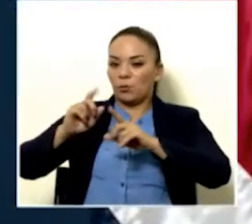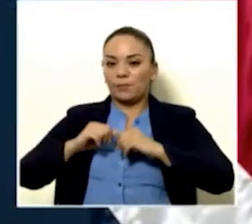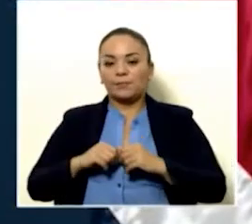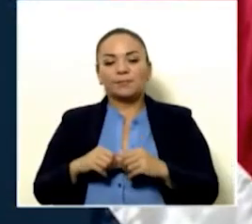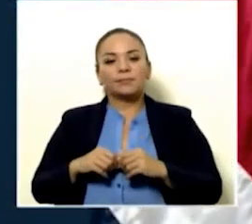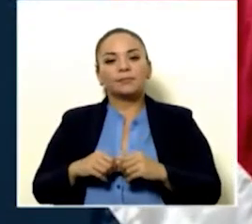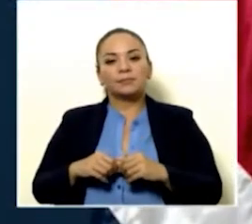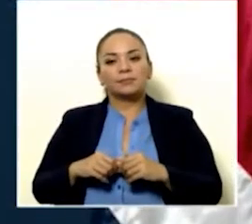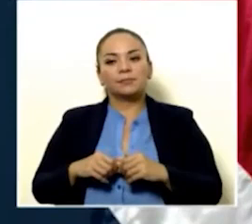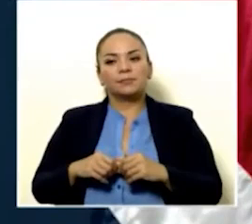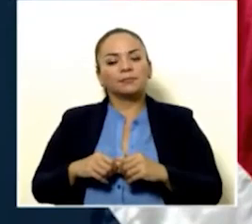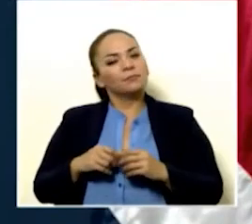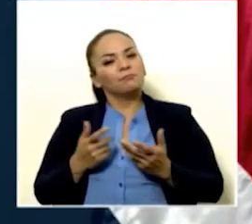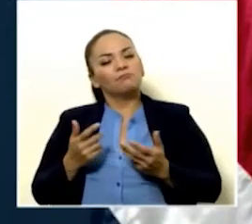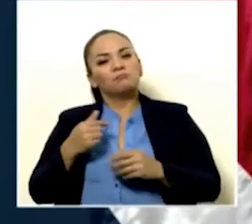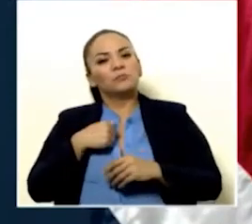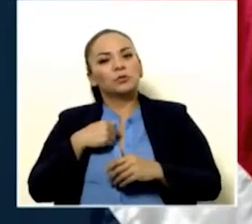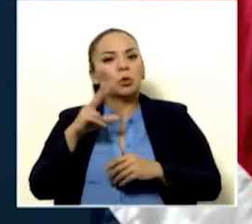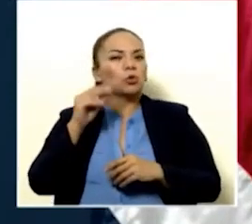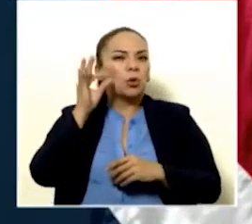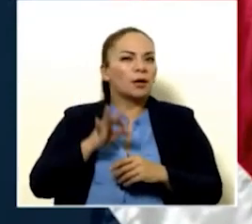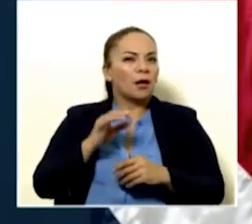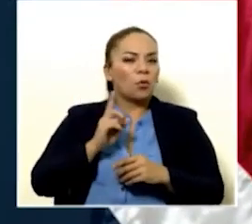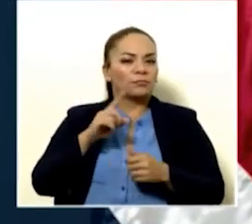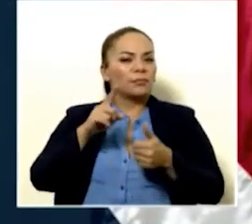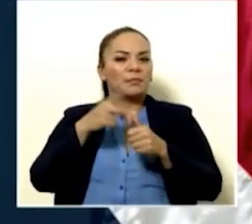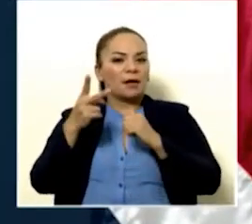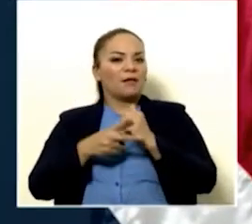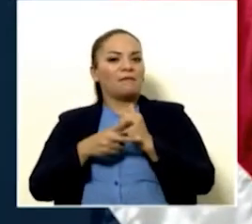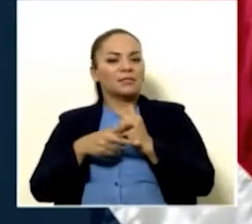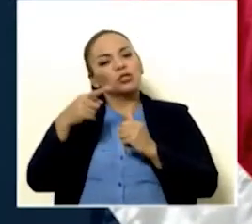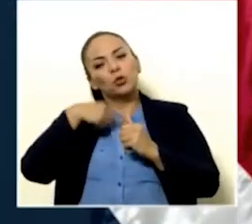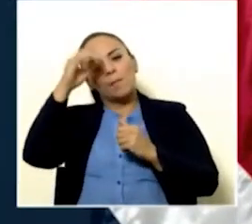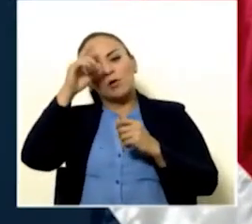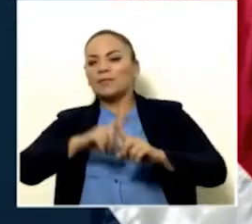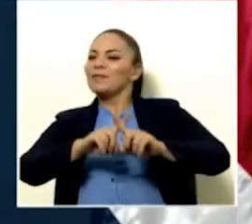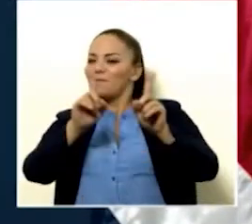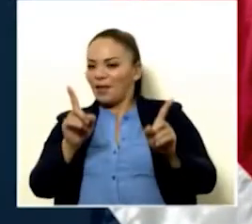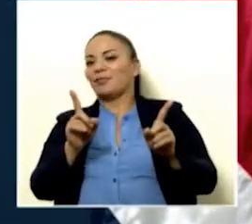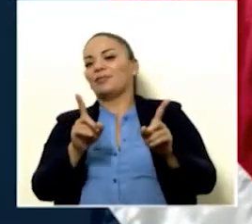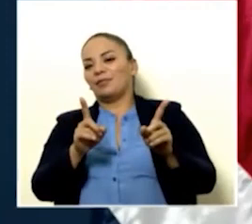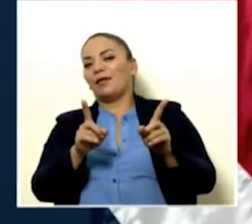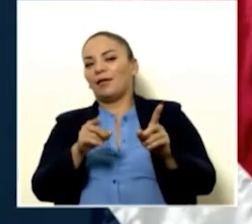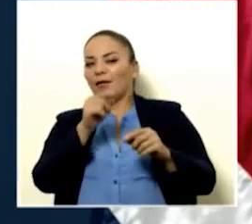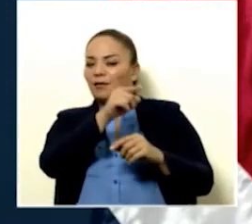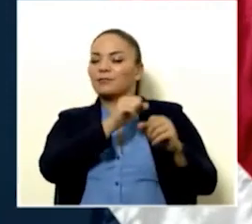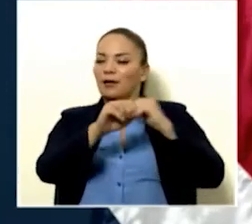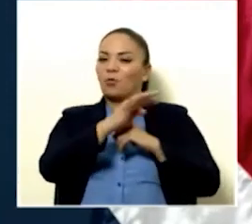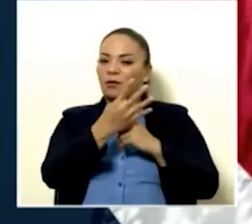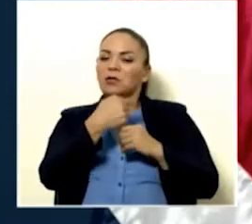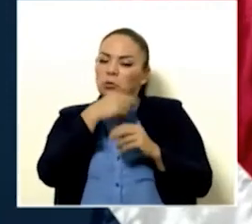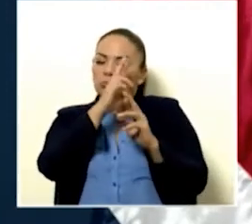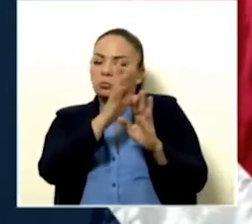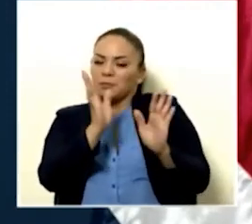pero no creo que vaya a ser la primera vez que yo tengo una diferencia respetuosa de opinión con la Sala